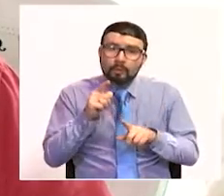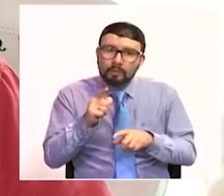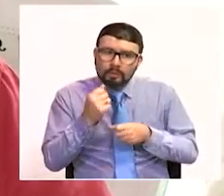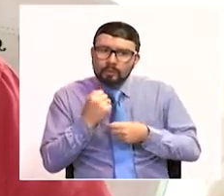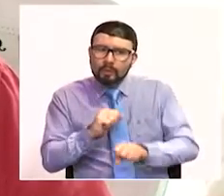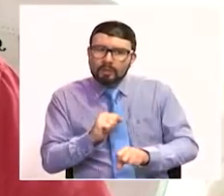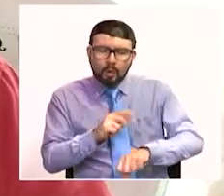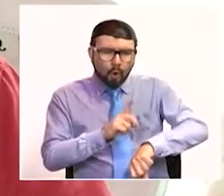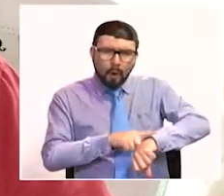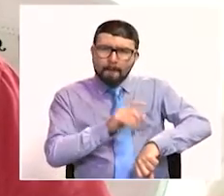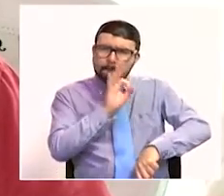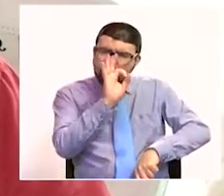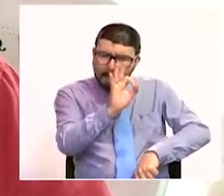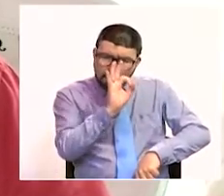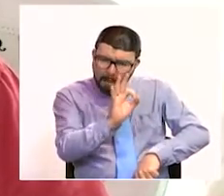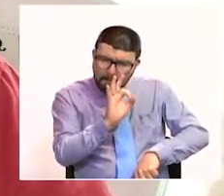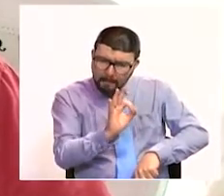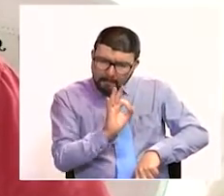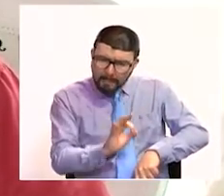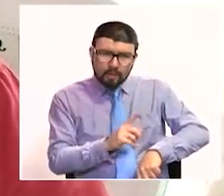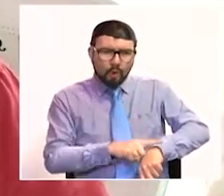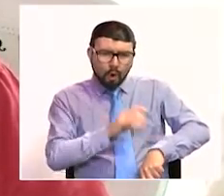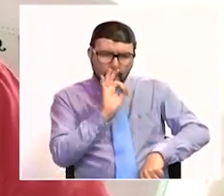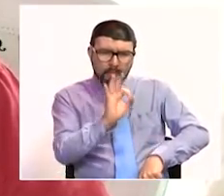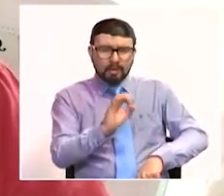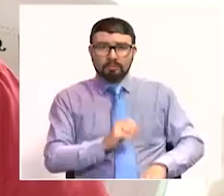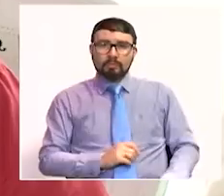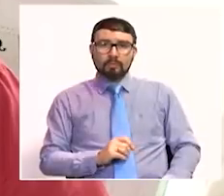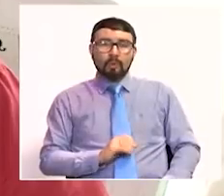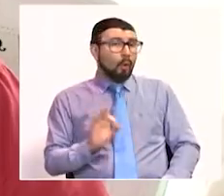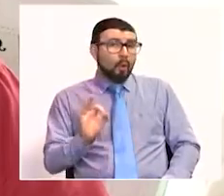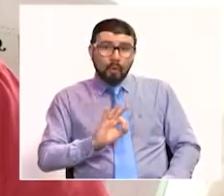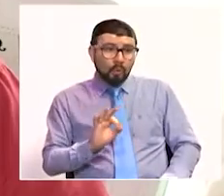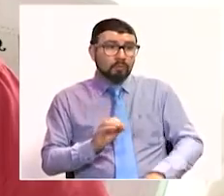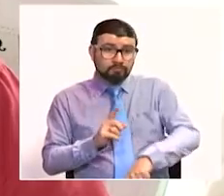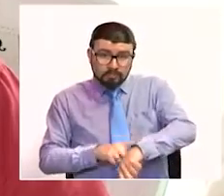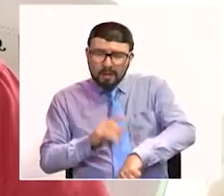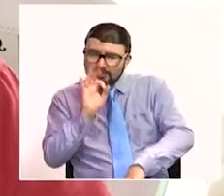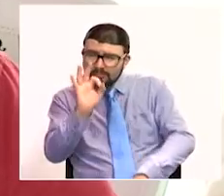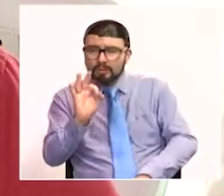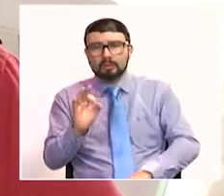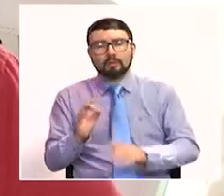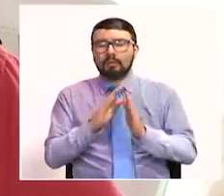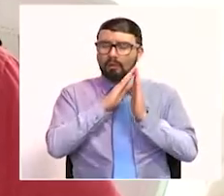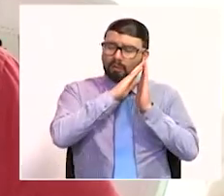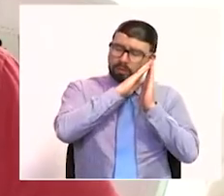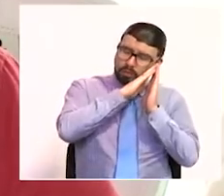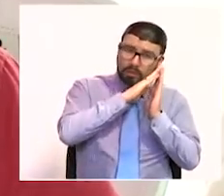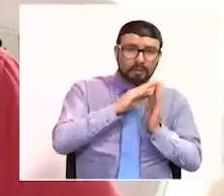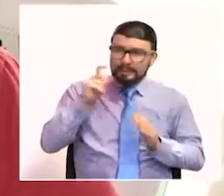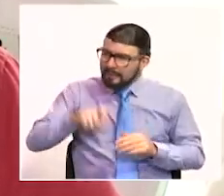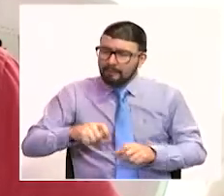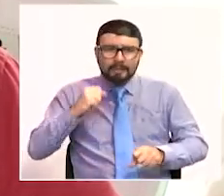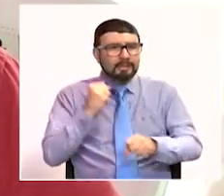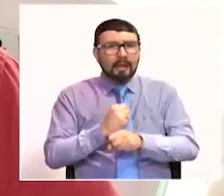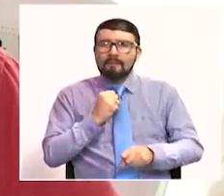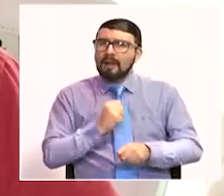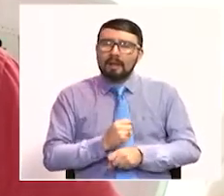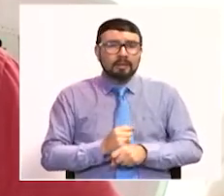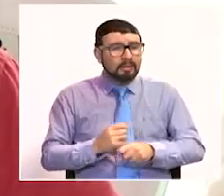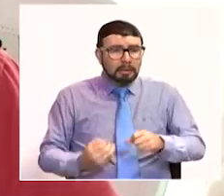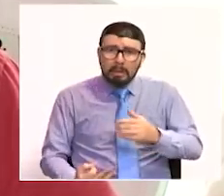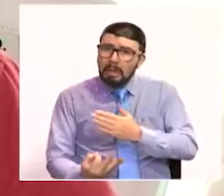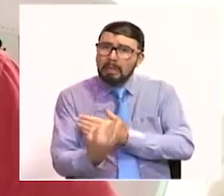los horarios de sueño, y si no, conservar los horarios de descanso. Que la persona tiene que trabajar y que se acostó a las 3